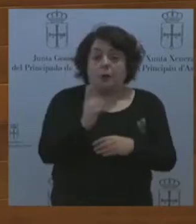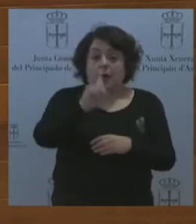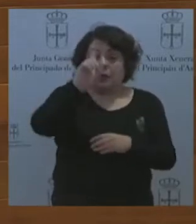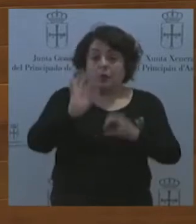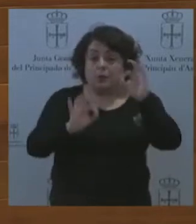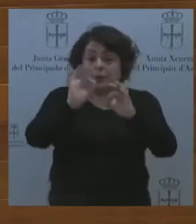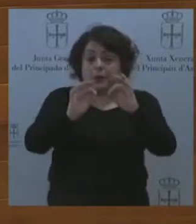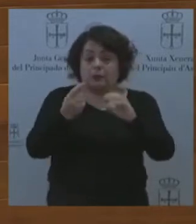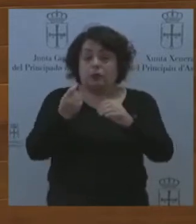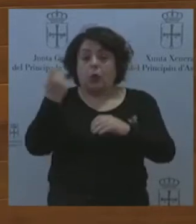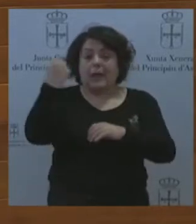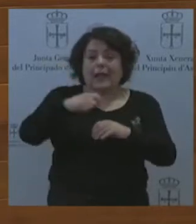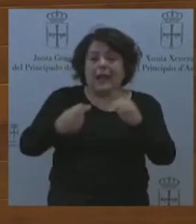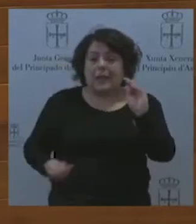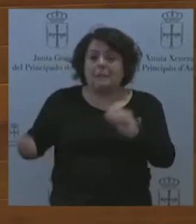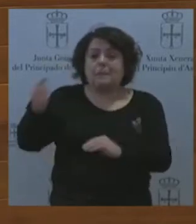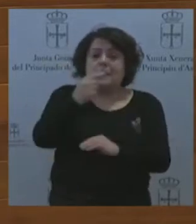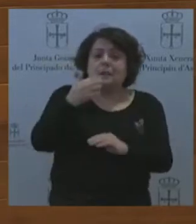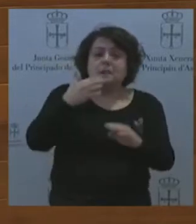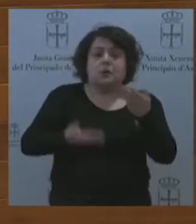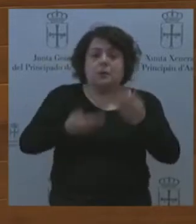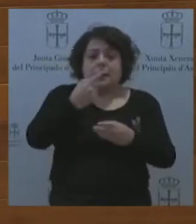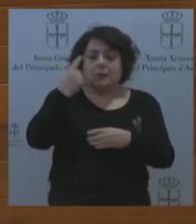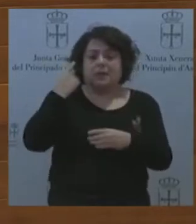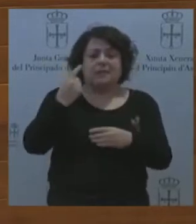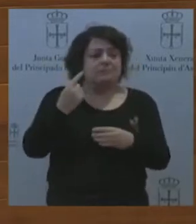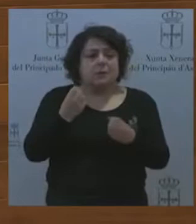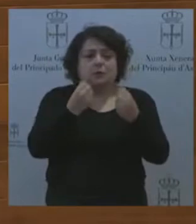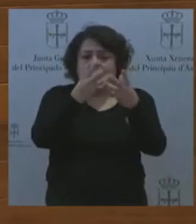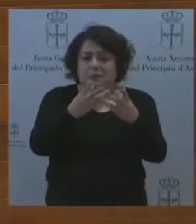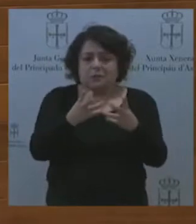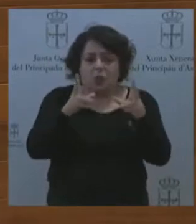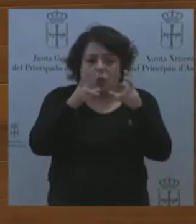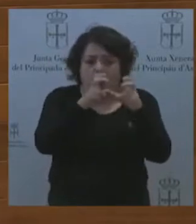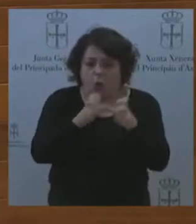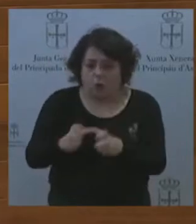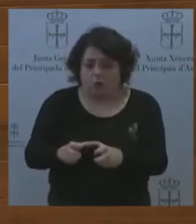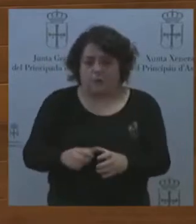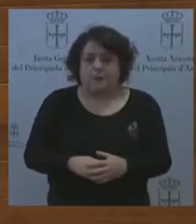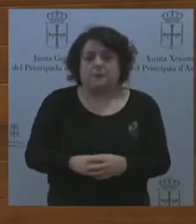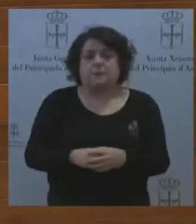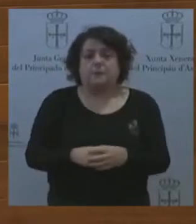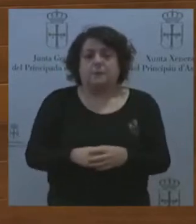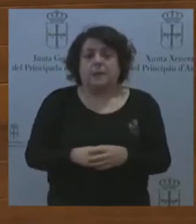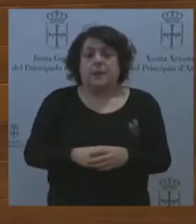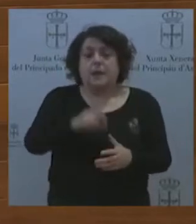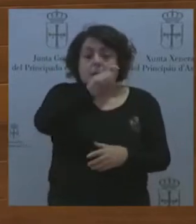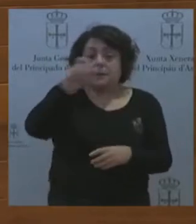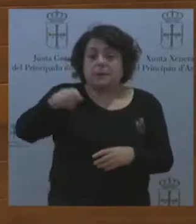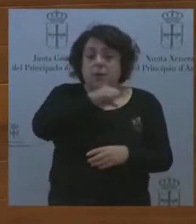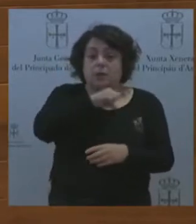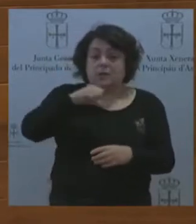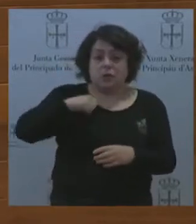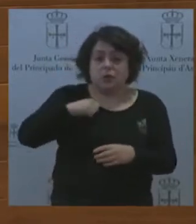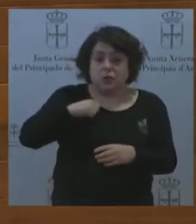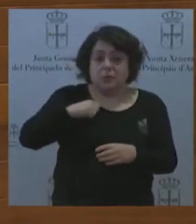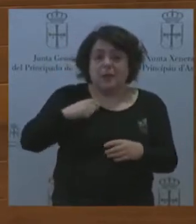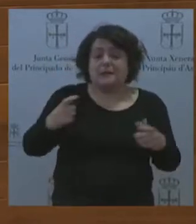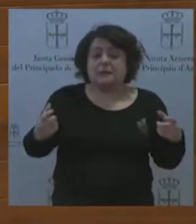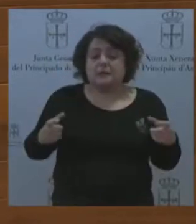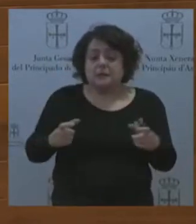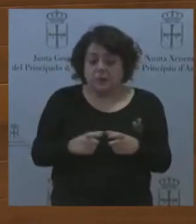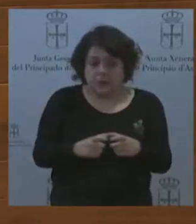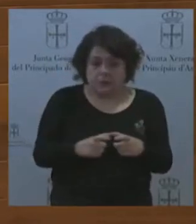son dramáticas. Los autónomos hoy son cada día menos y las familias cada día más pobres. Y se